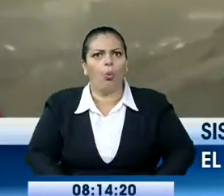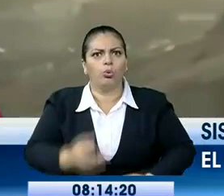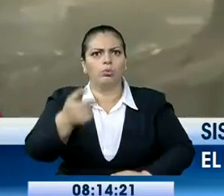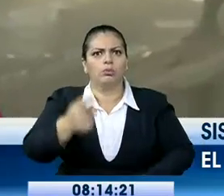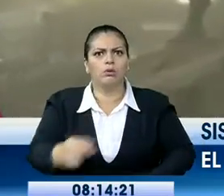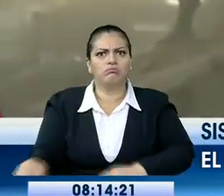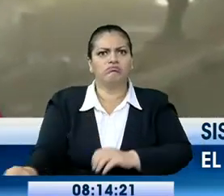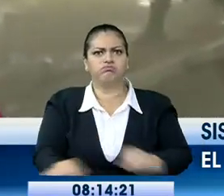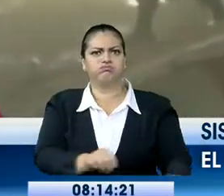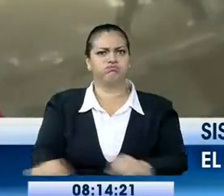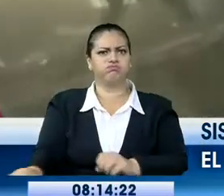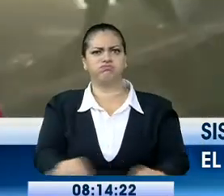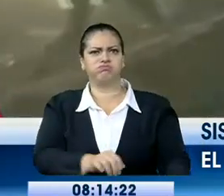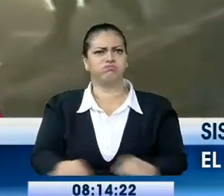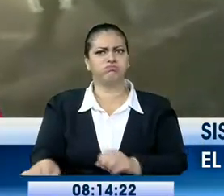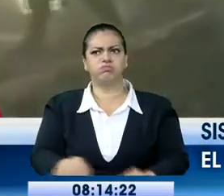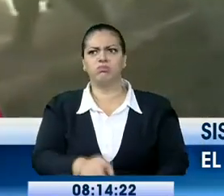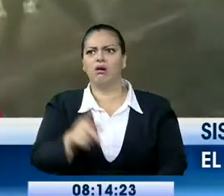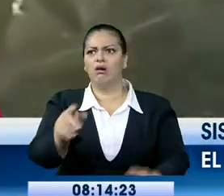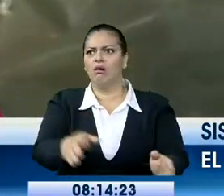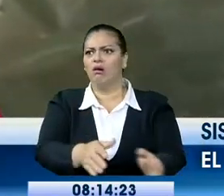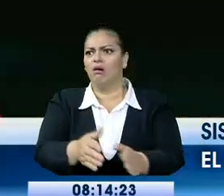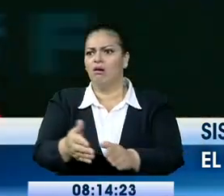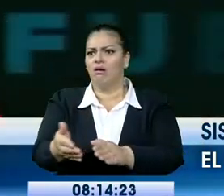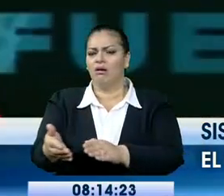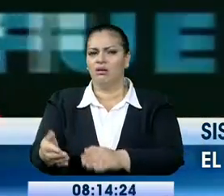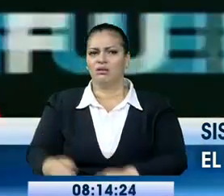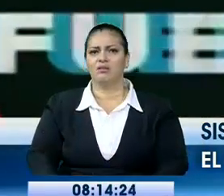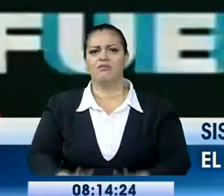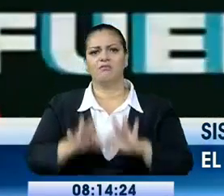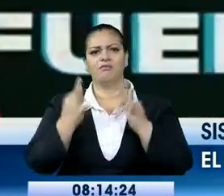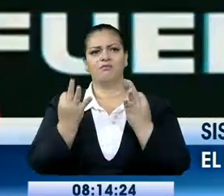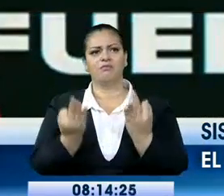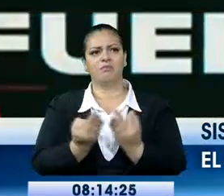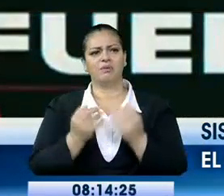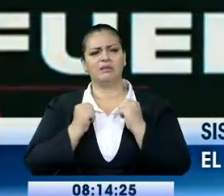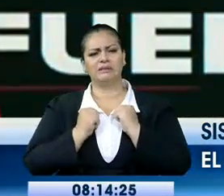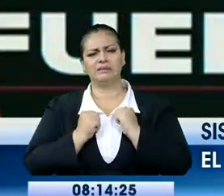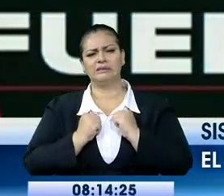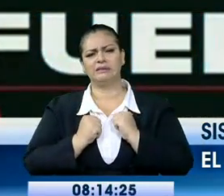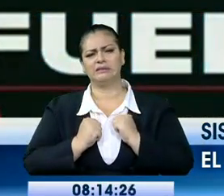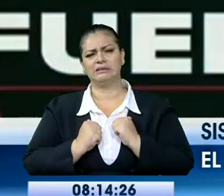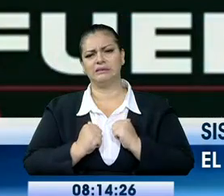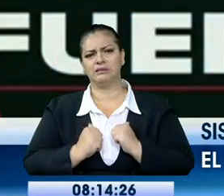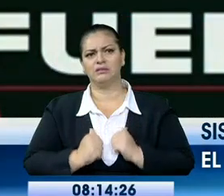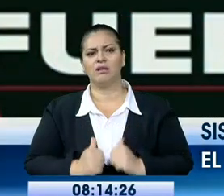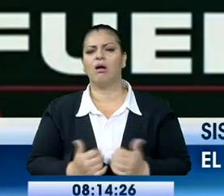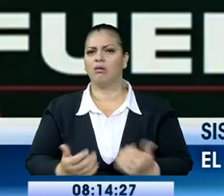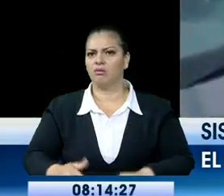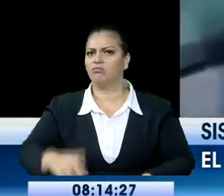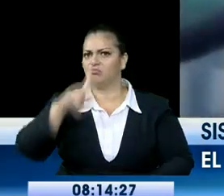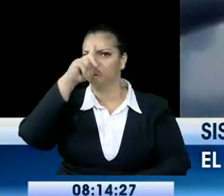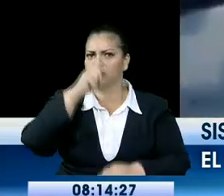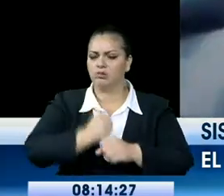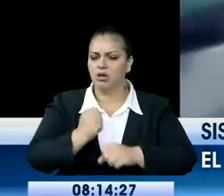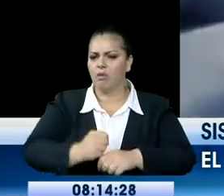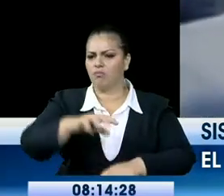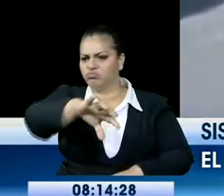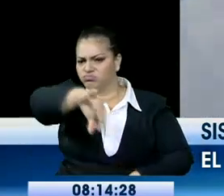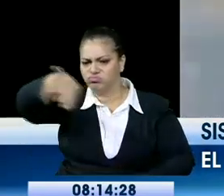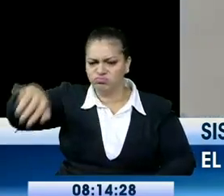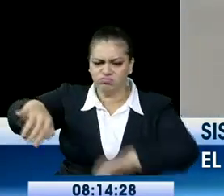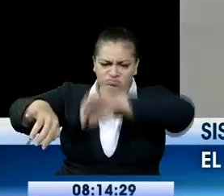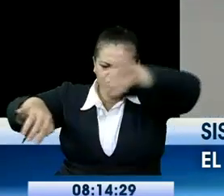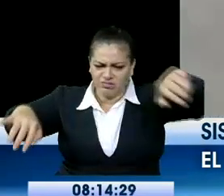muchas familias y vemos la desesperación. Dios quiera que se puedan rescatar la mayor de personas posibles, ¿no? Porque va